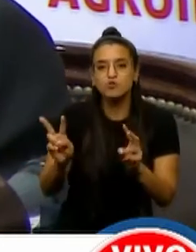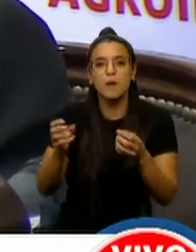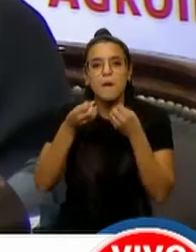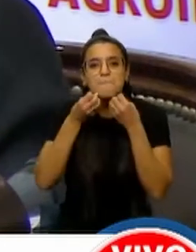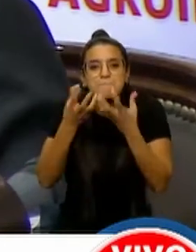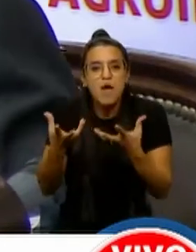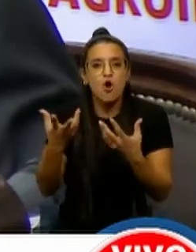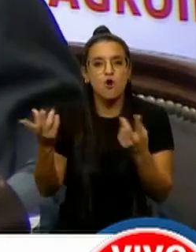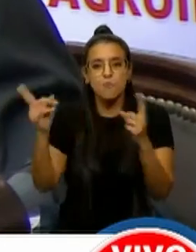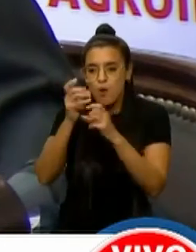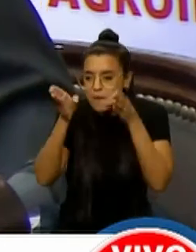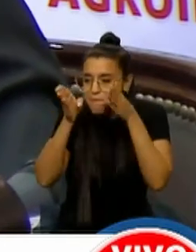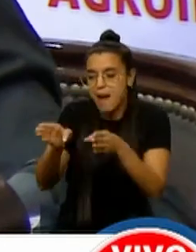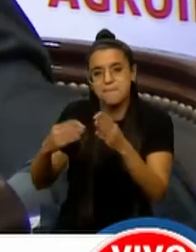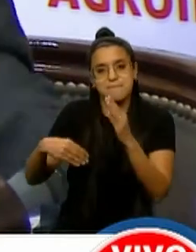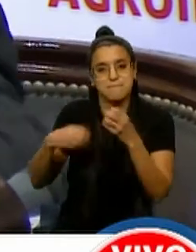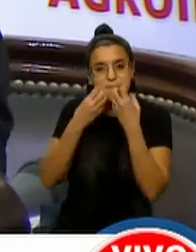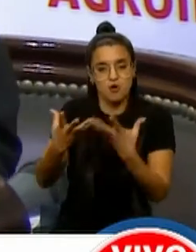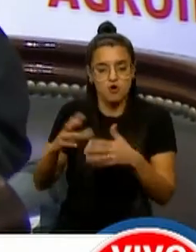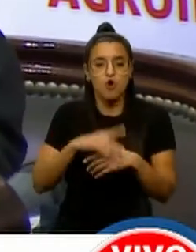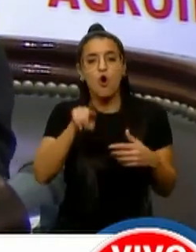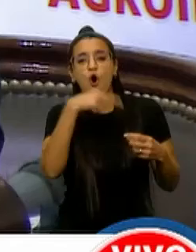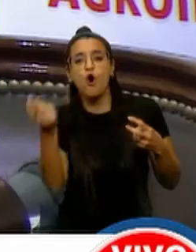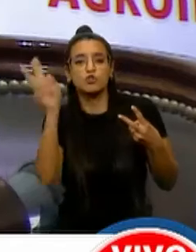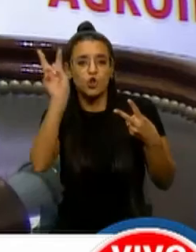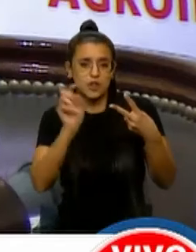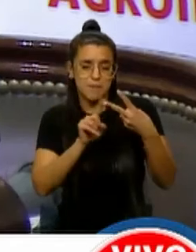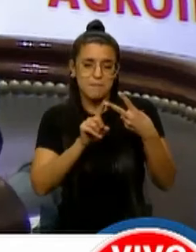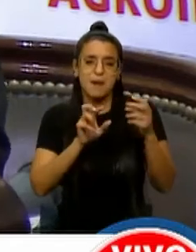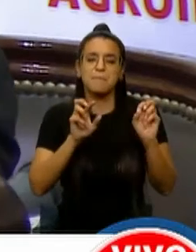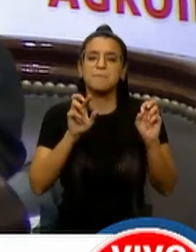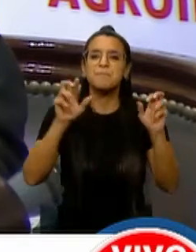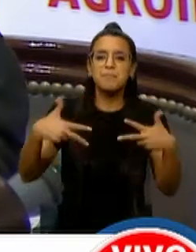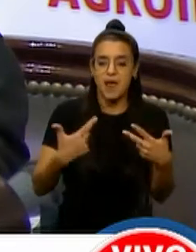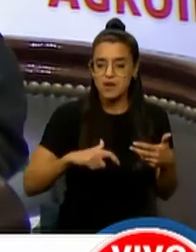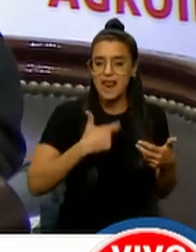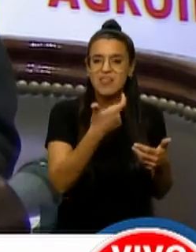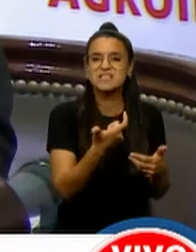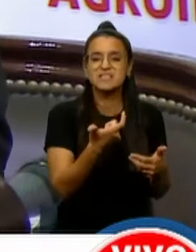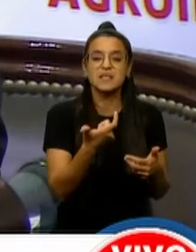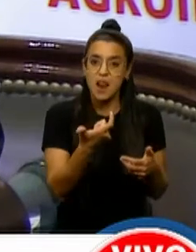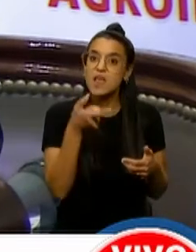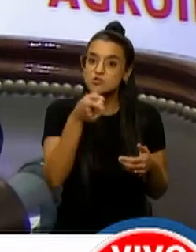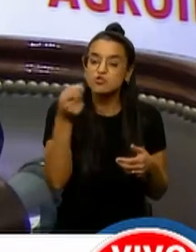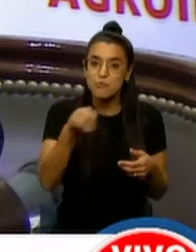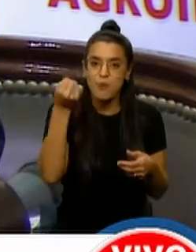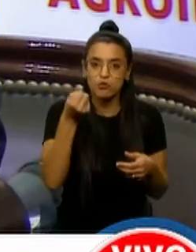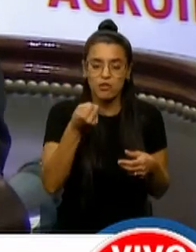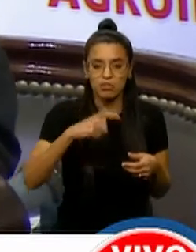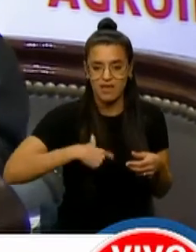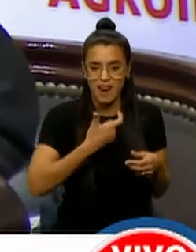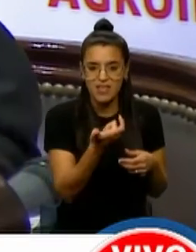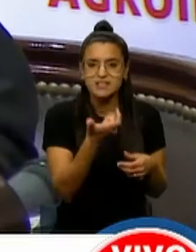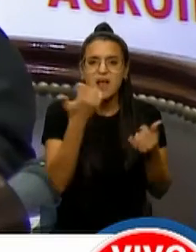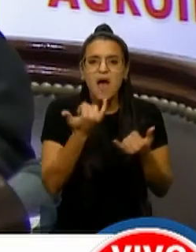estos problemas. El otro tema es que el programa provee una credencial, esto no es menor,